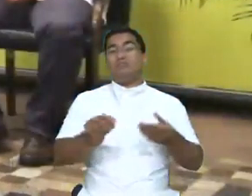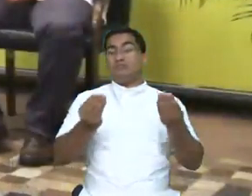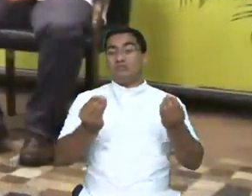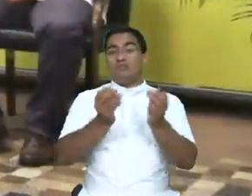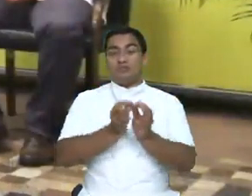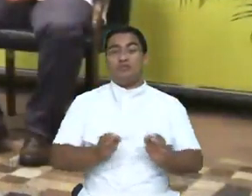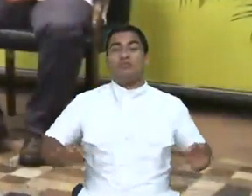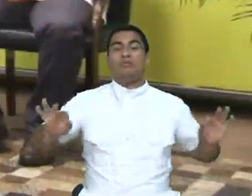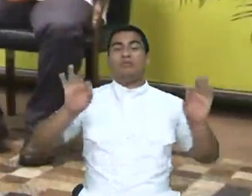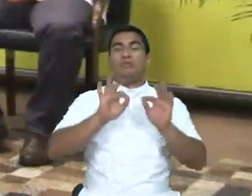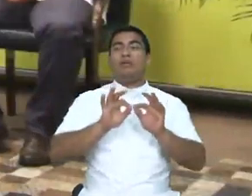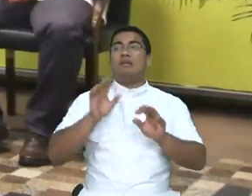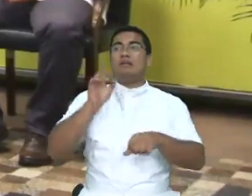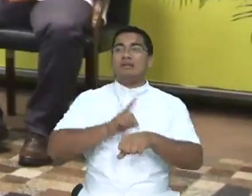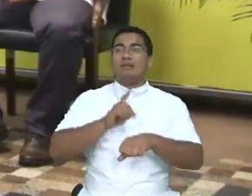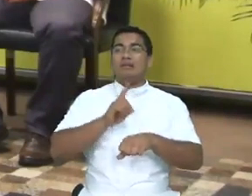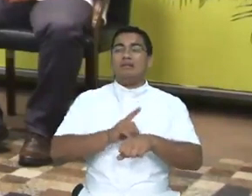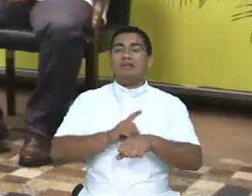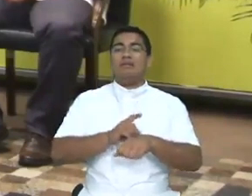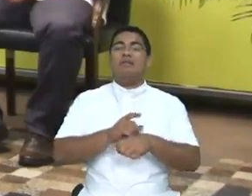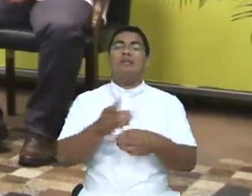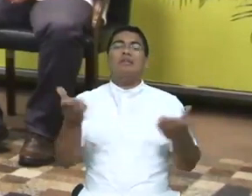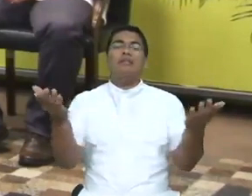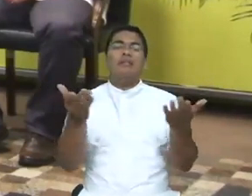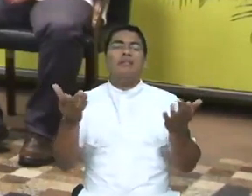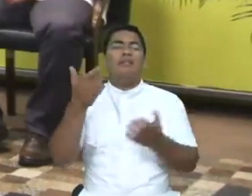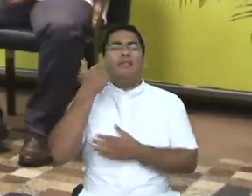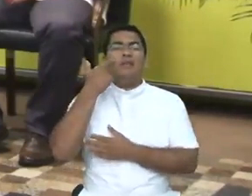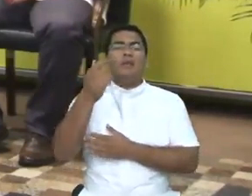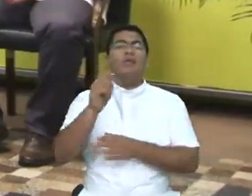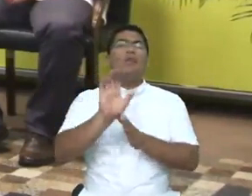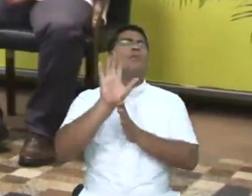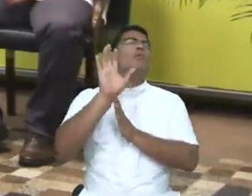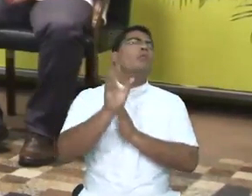doctor, que lo hubiéramos tocado hasta el inicio, para que conozcamos cuántos huesos